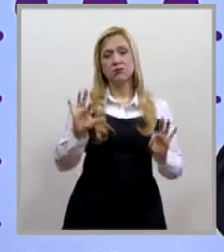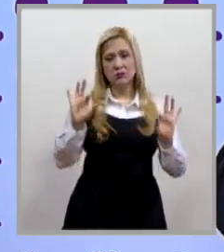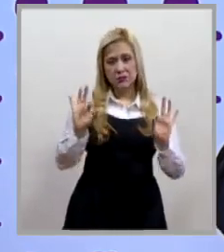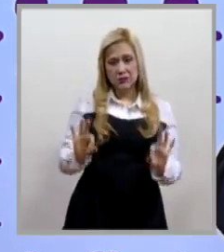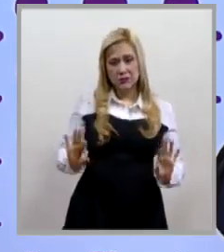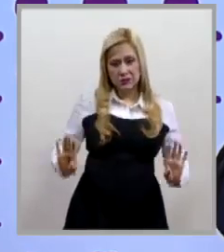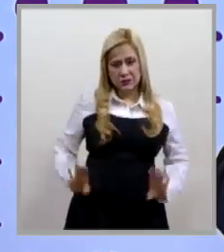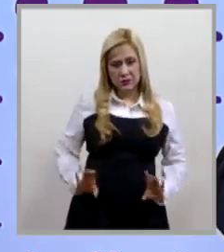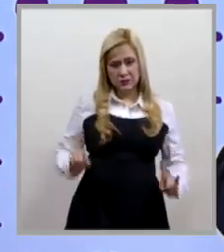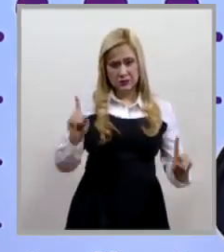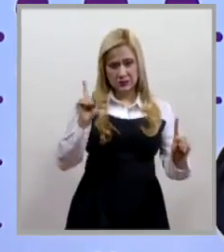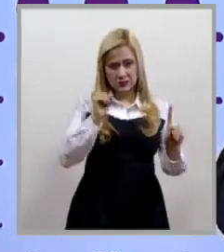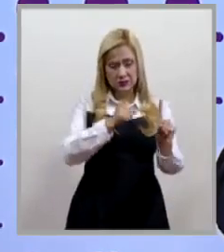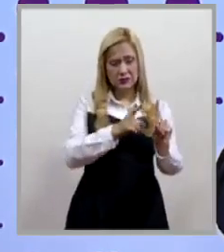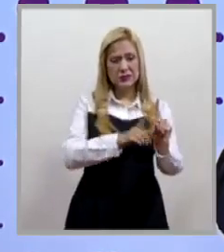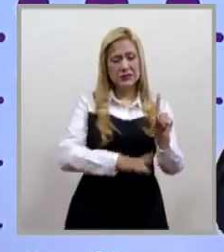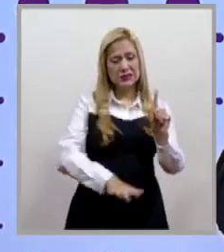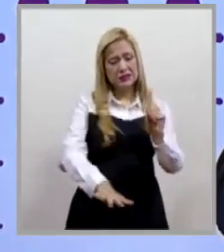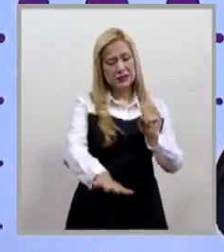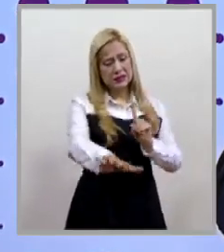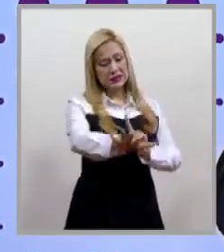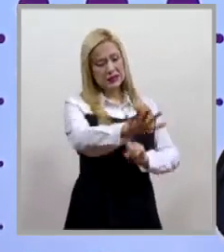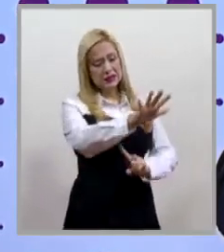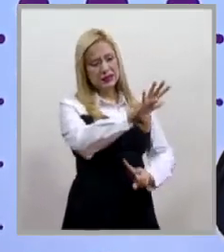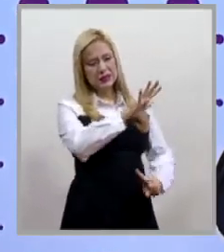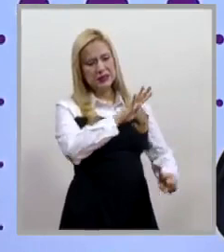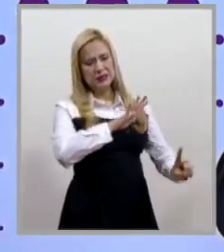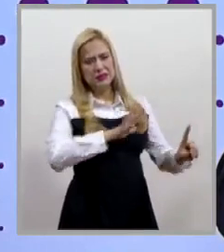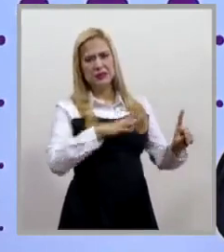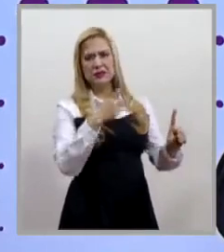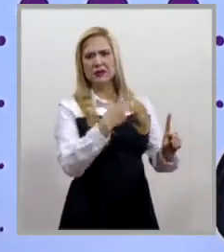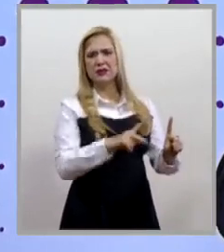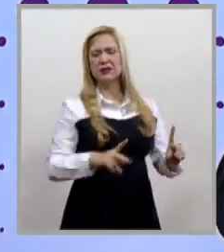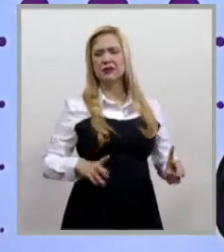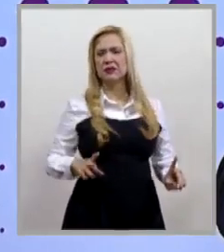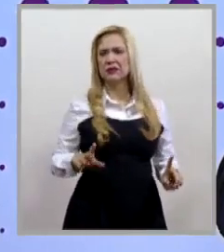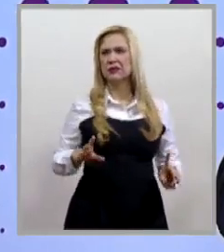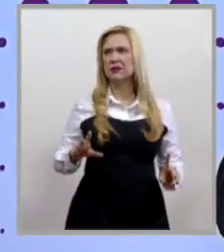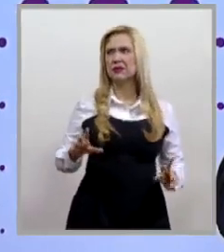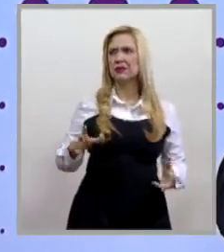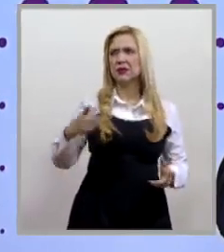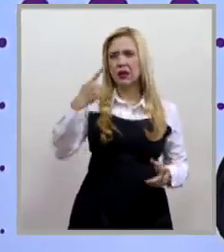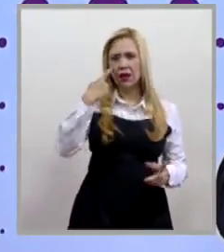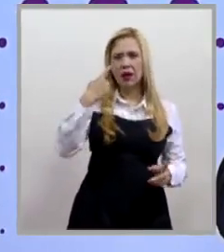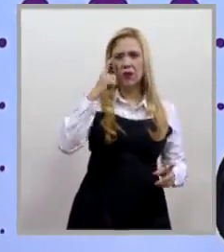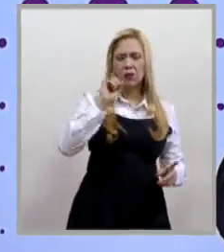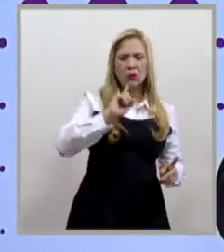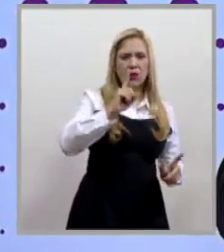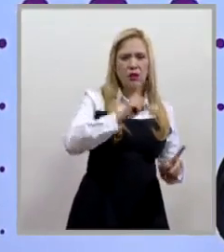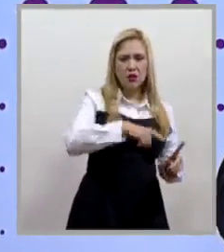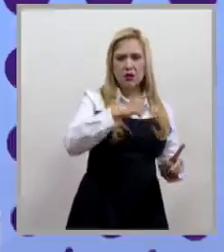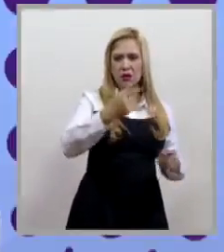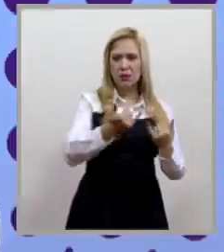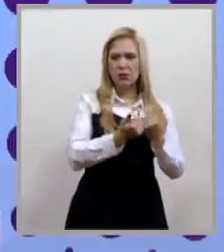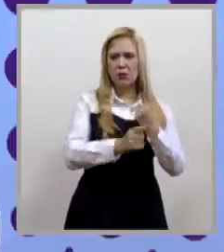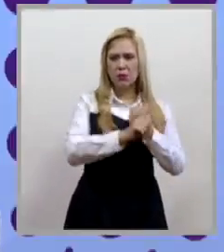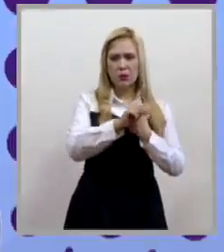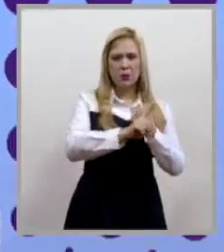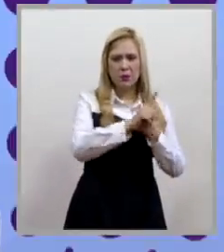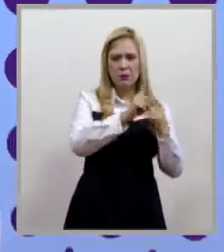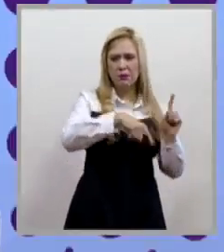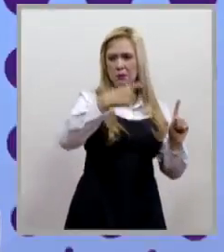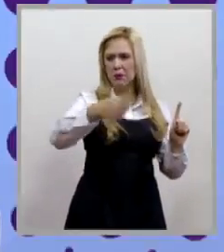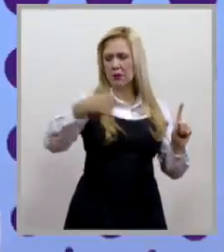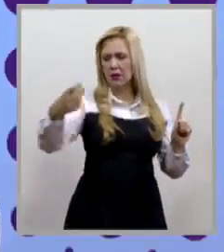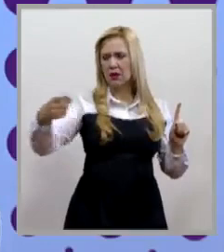especificidades, todo este contexto de violencia. Entonces, requiere de un abordaje diferente al homicidio. O